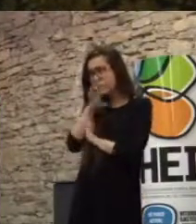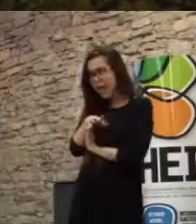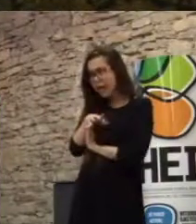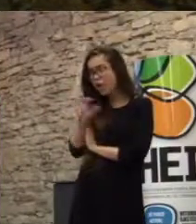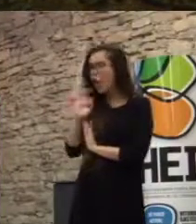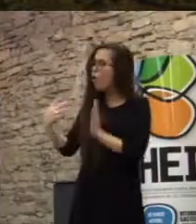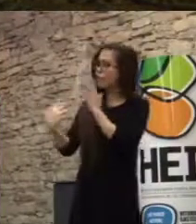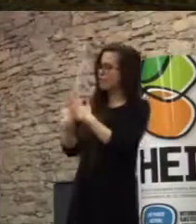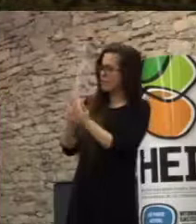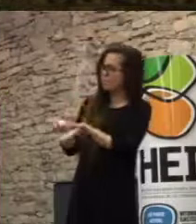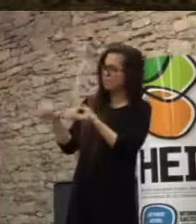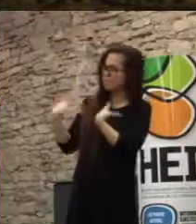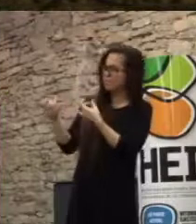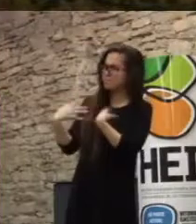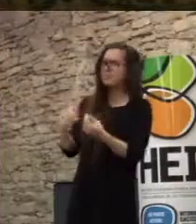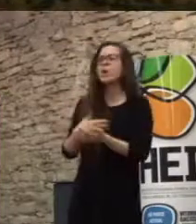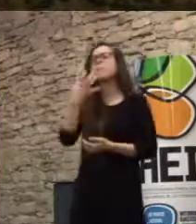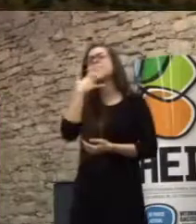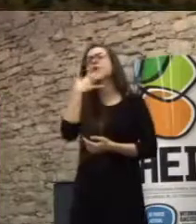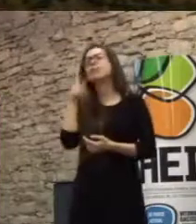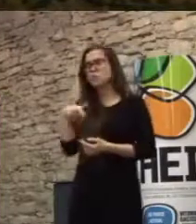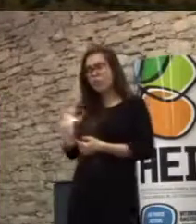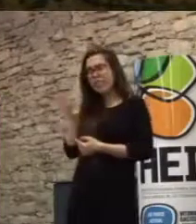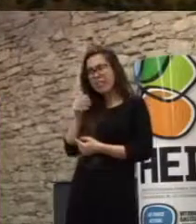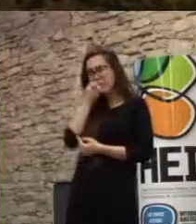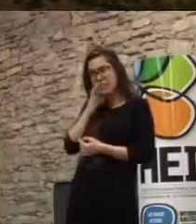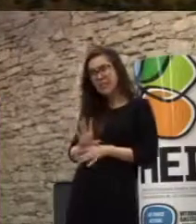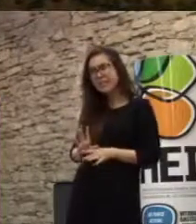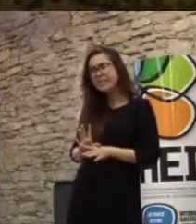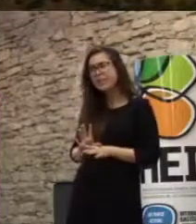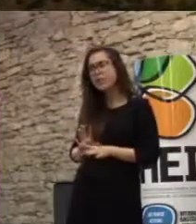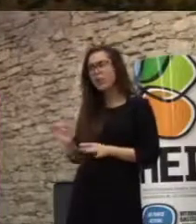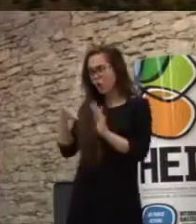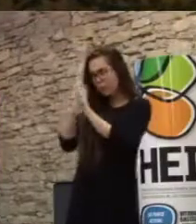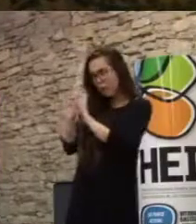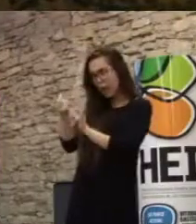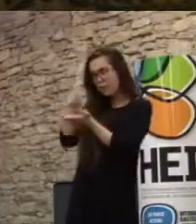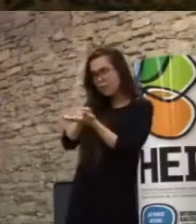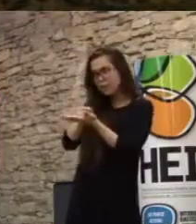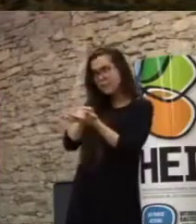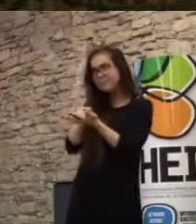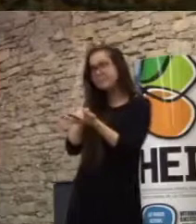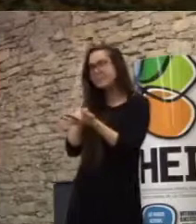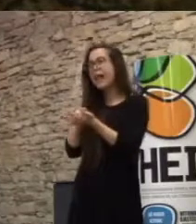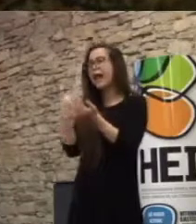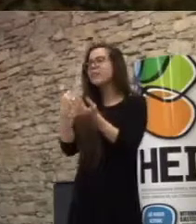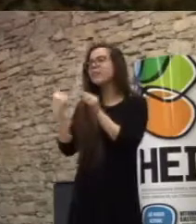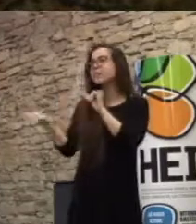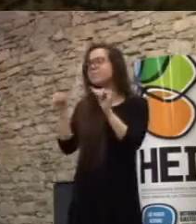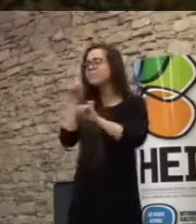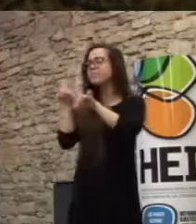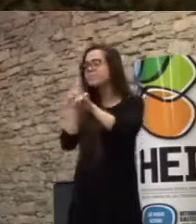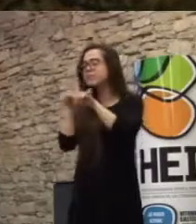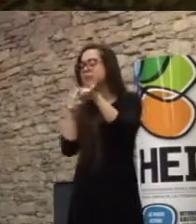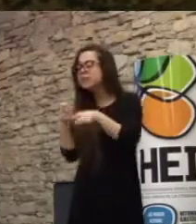puedes explicar tú a mí por ejemplo hacemos una pregunta bien esto sí pero vuelvo a explicar referente a esto de me has